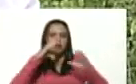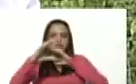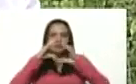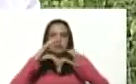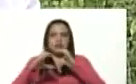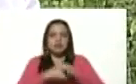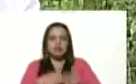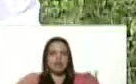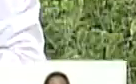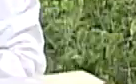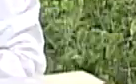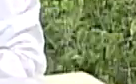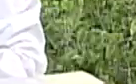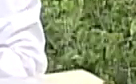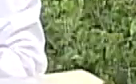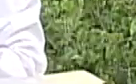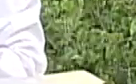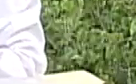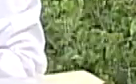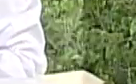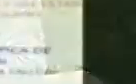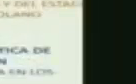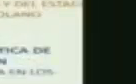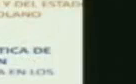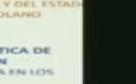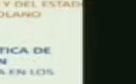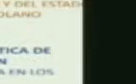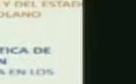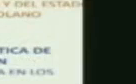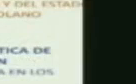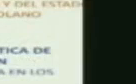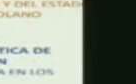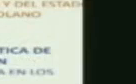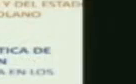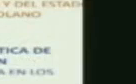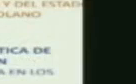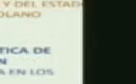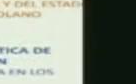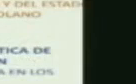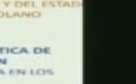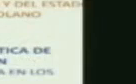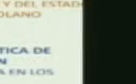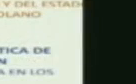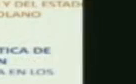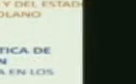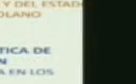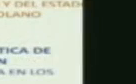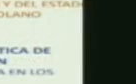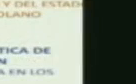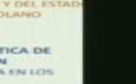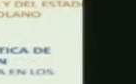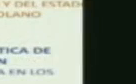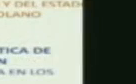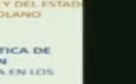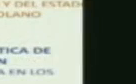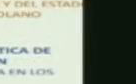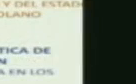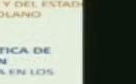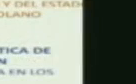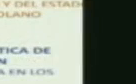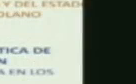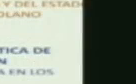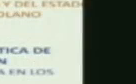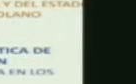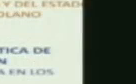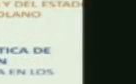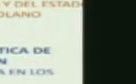de la gran misión Barrio Nuevo, Barrio Tricolor. Nosotros vamos en todos los espacios del territorio nacional a presentar los logros. Y